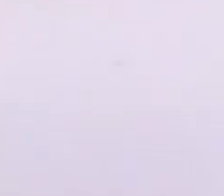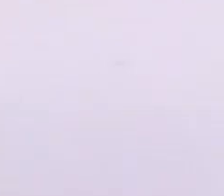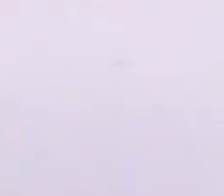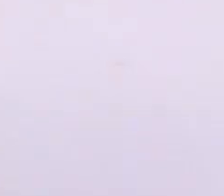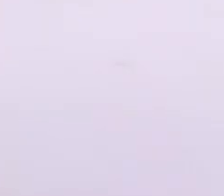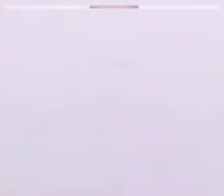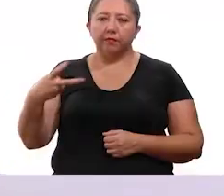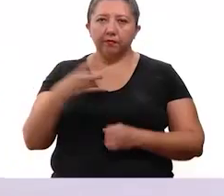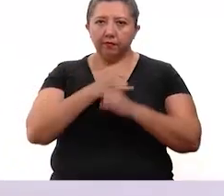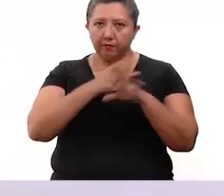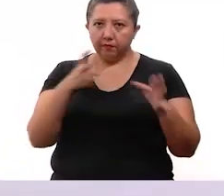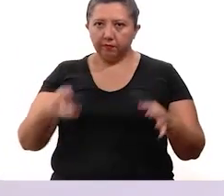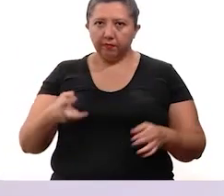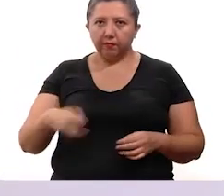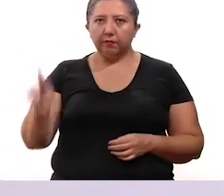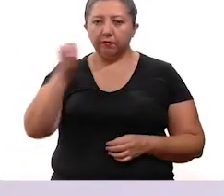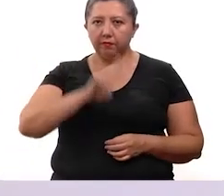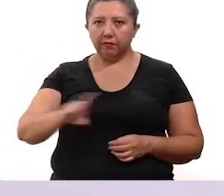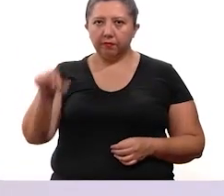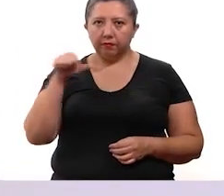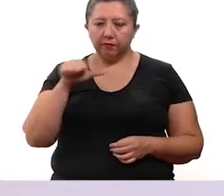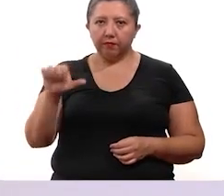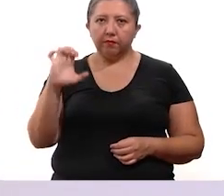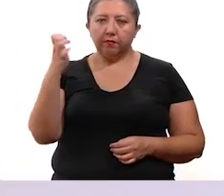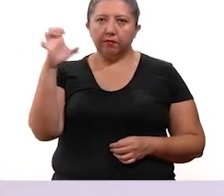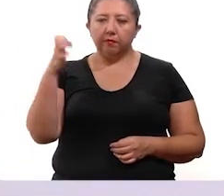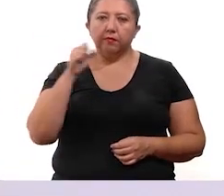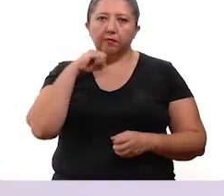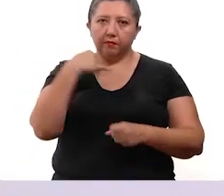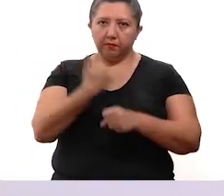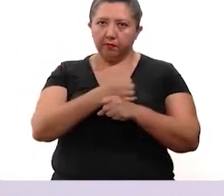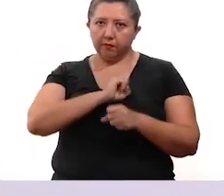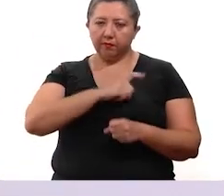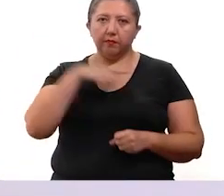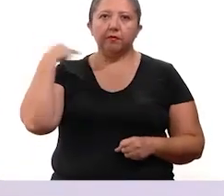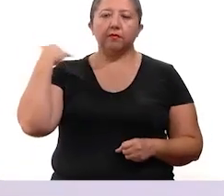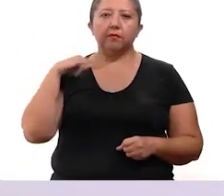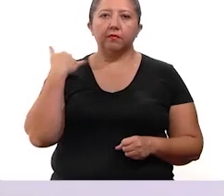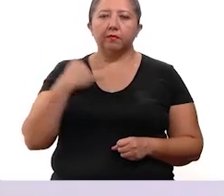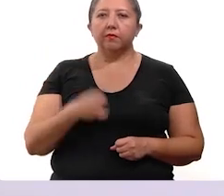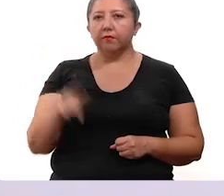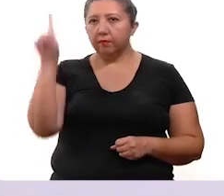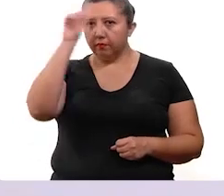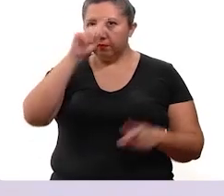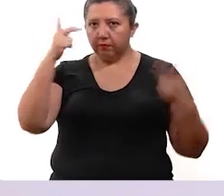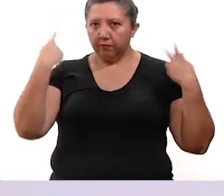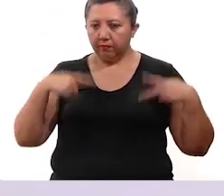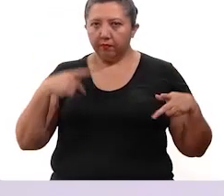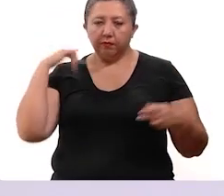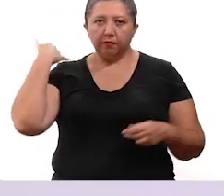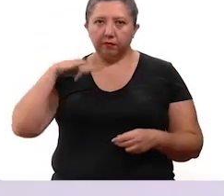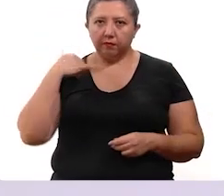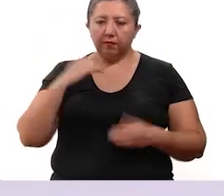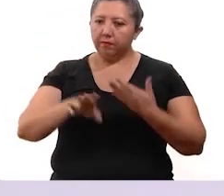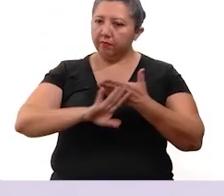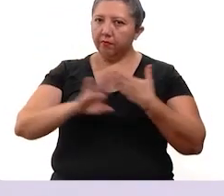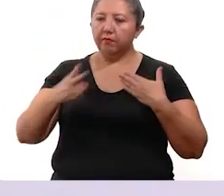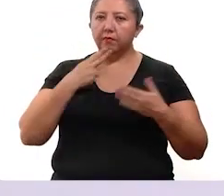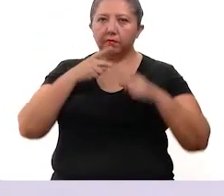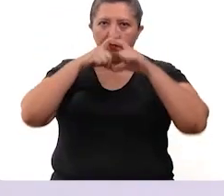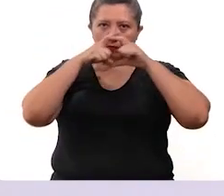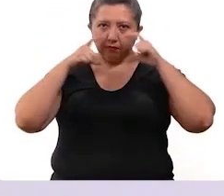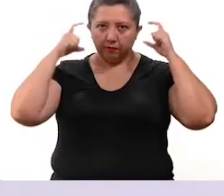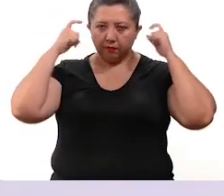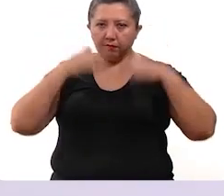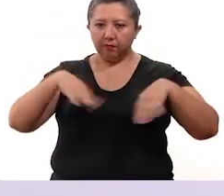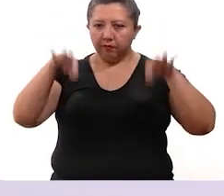Químico. Este es el parte médico de este domingo 16 de enero. La Secretaría de Salud de Yucatán recomienda a la población yucateca evitar el uso de